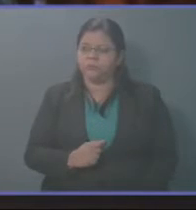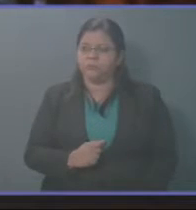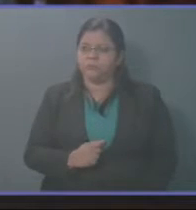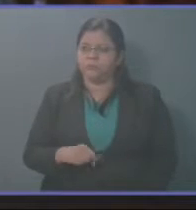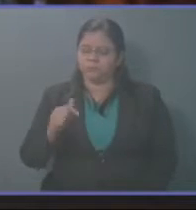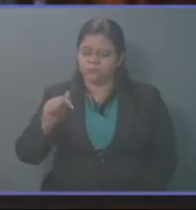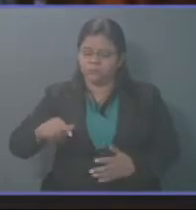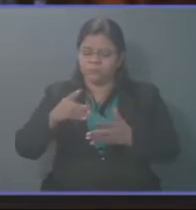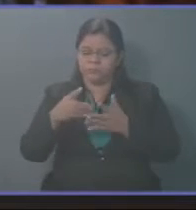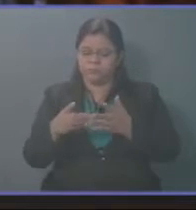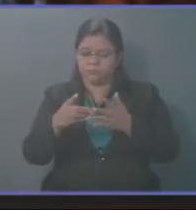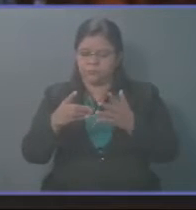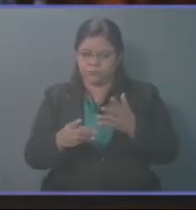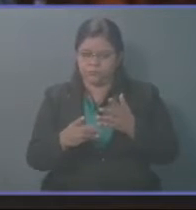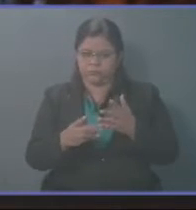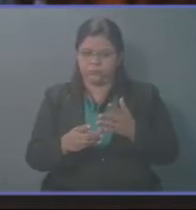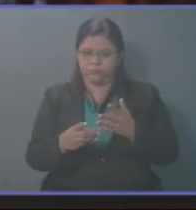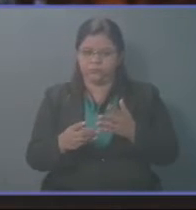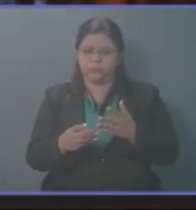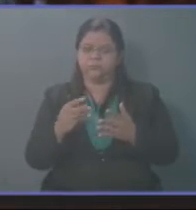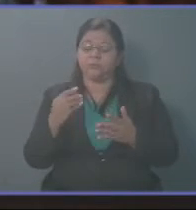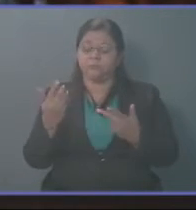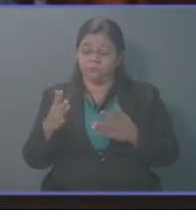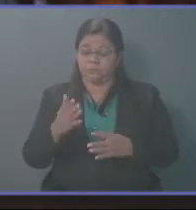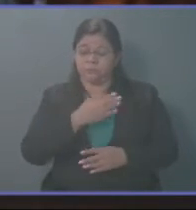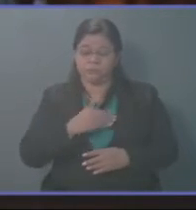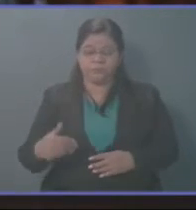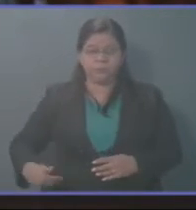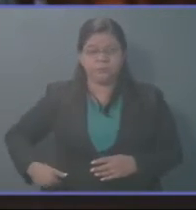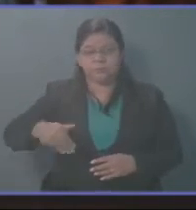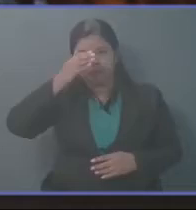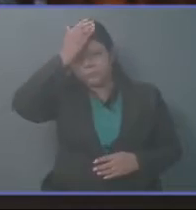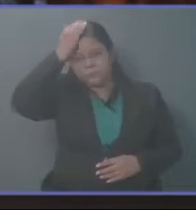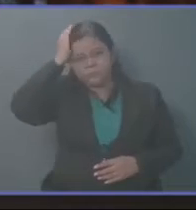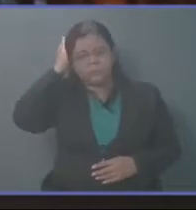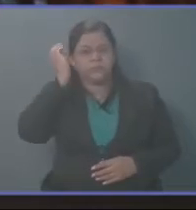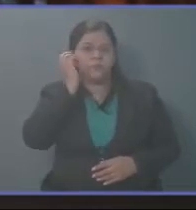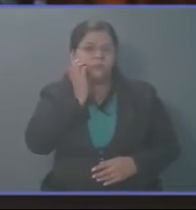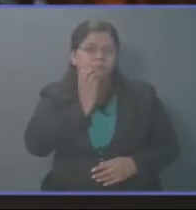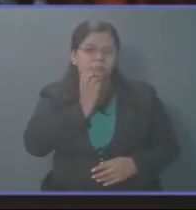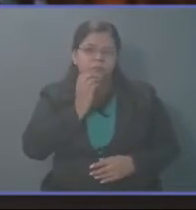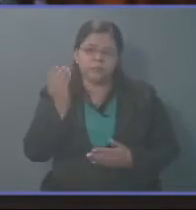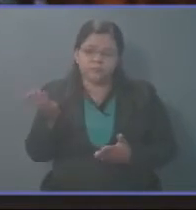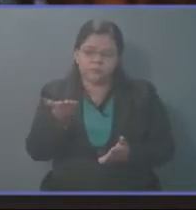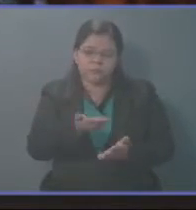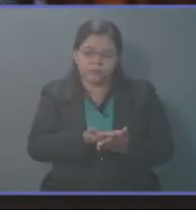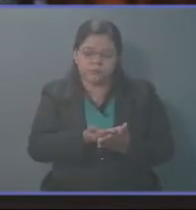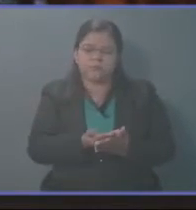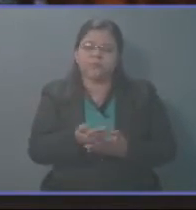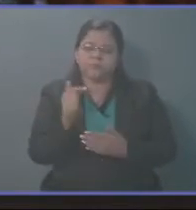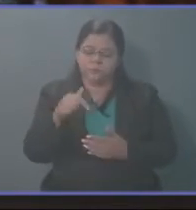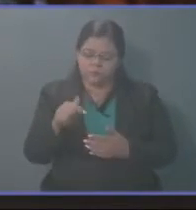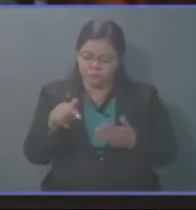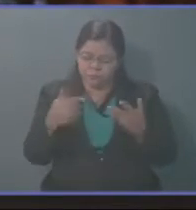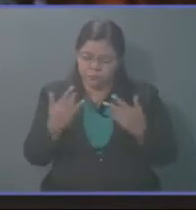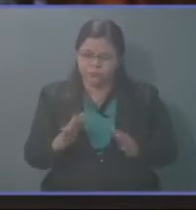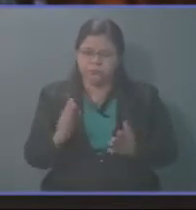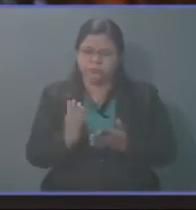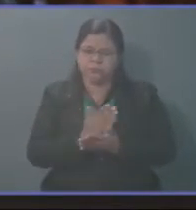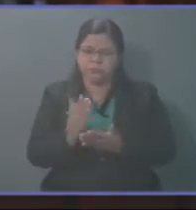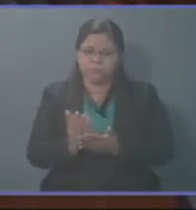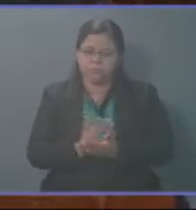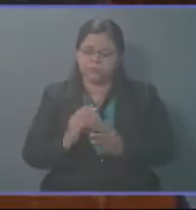este decreto que a iniciativa del presidente de la República se ha estudiado en esta comisión, en la